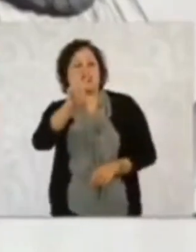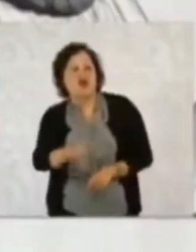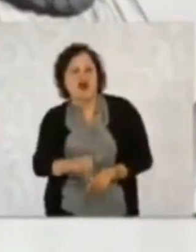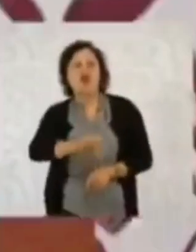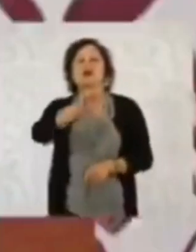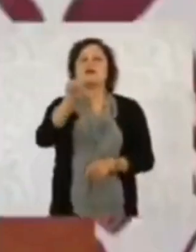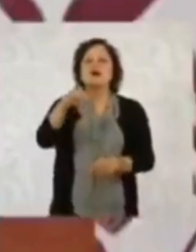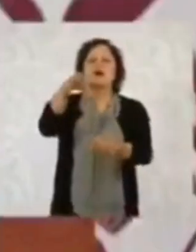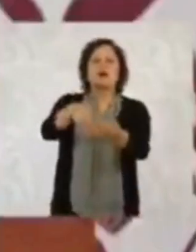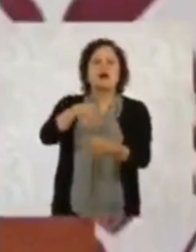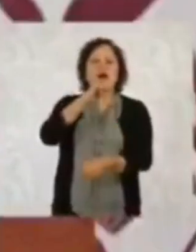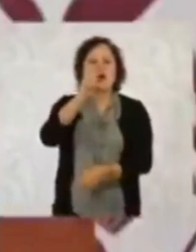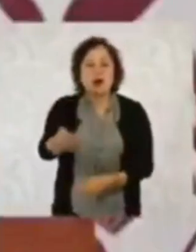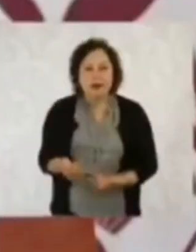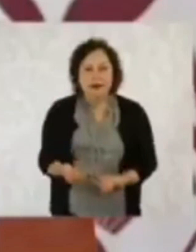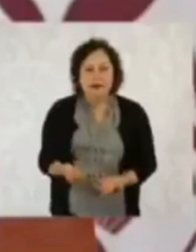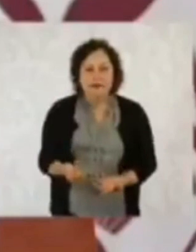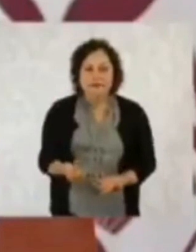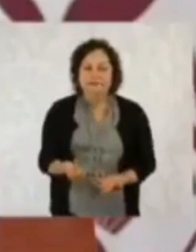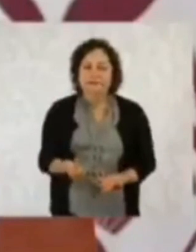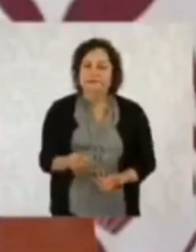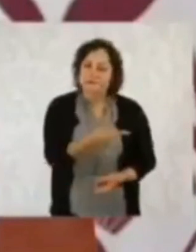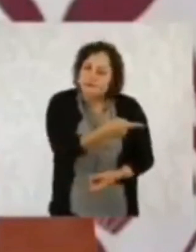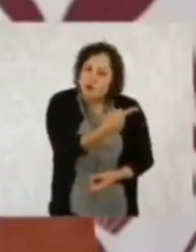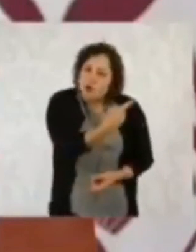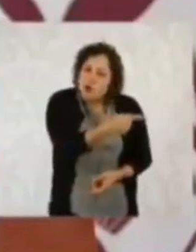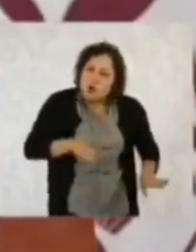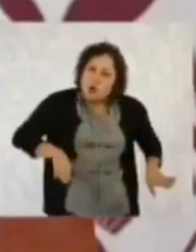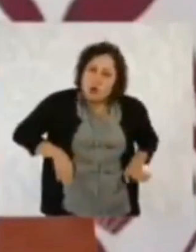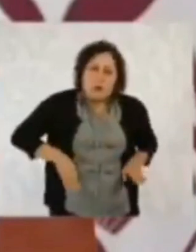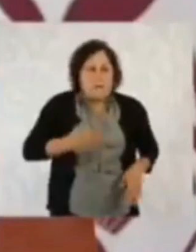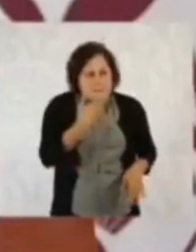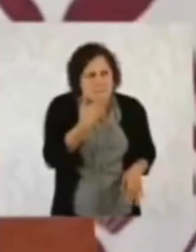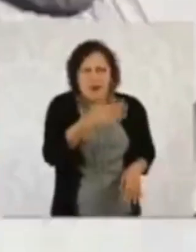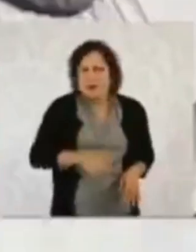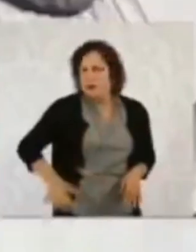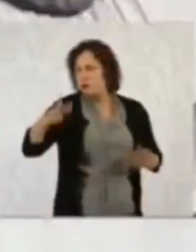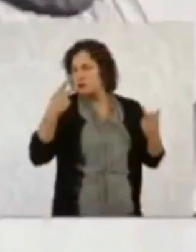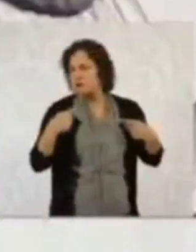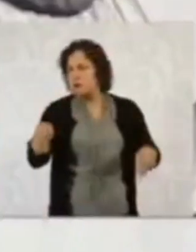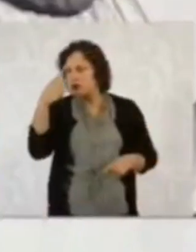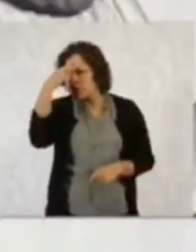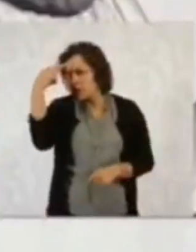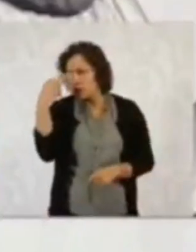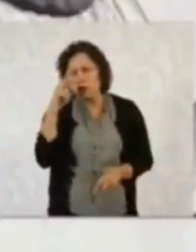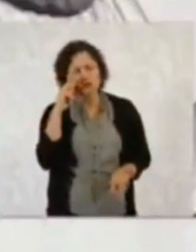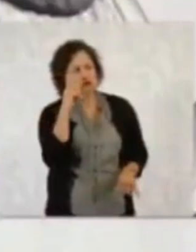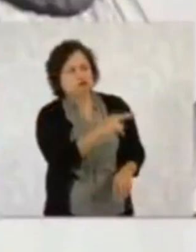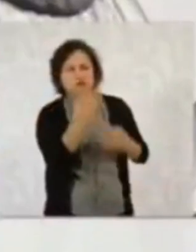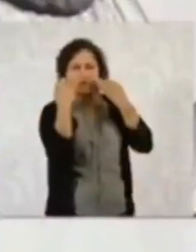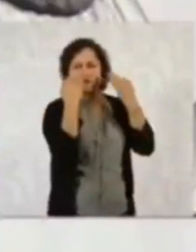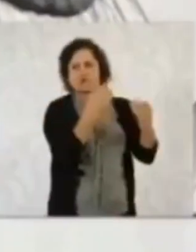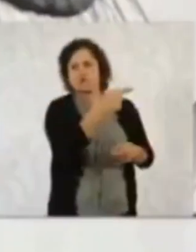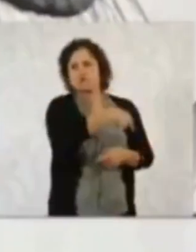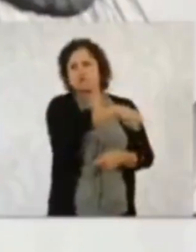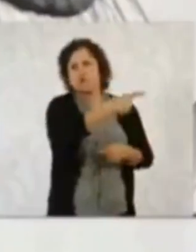¡Qué bueno! Porque así el pueblo de México sabe pues realmente lo que representan estos partidos y a